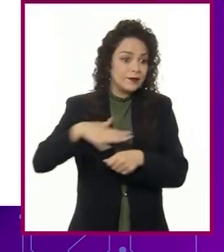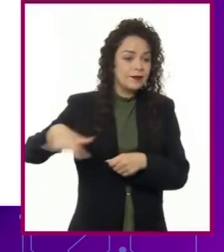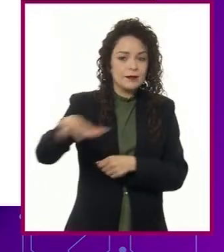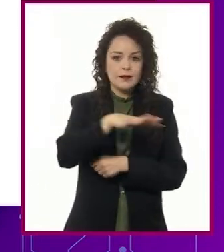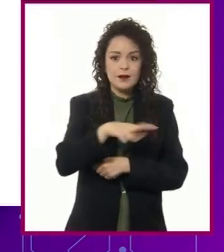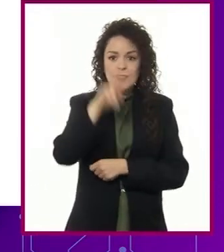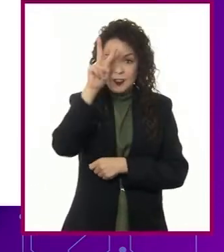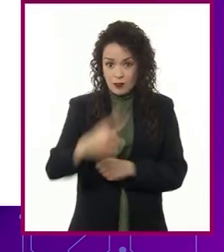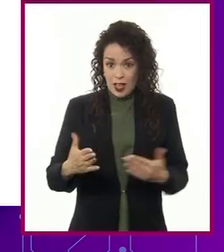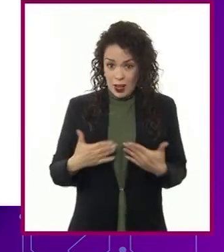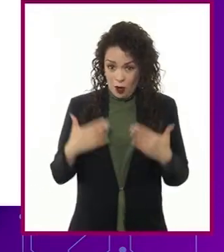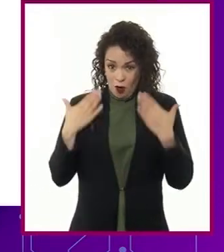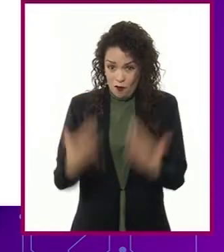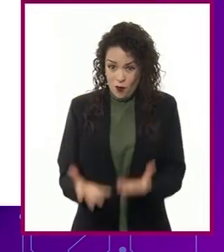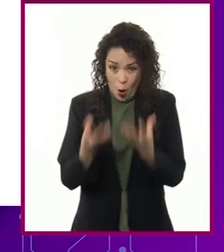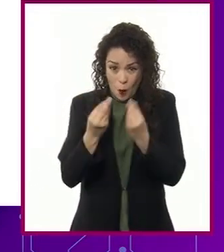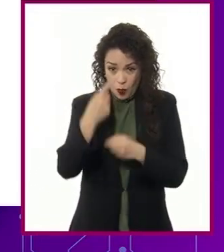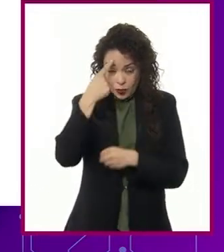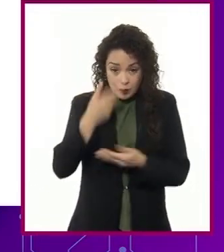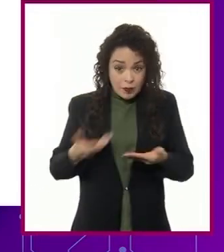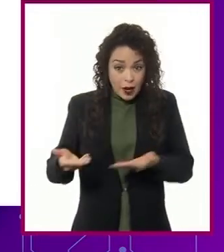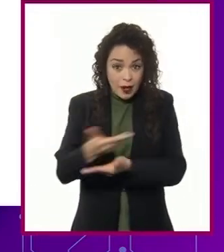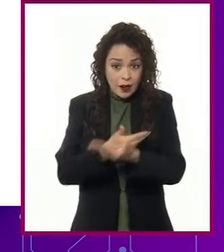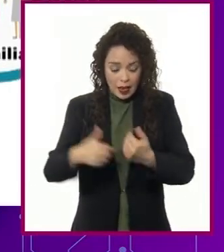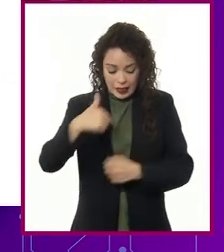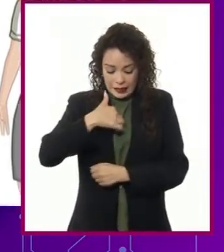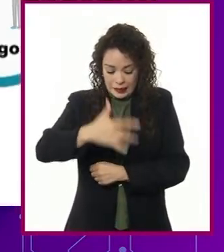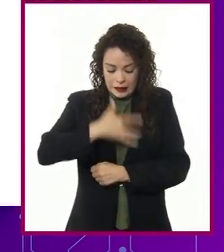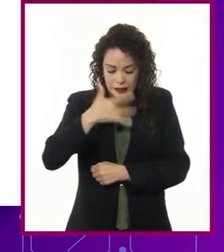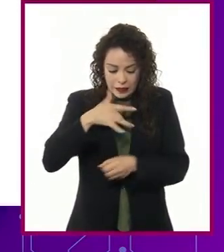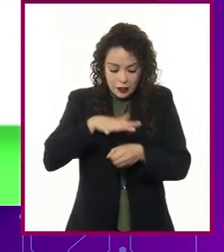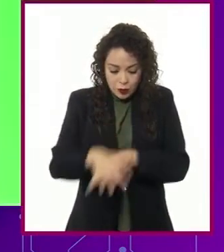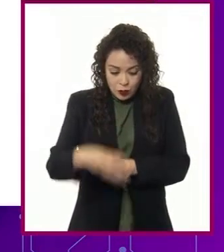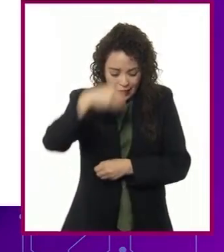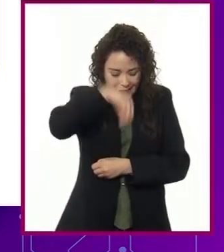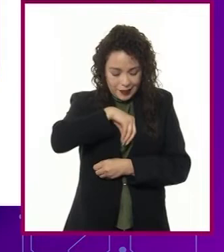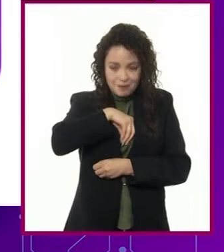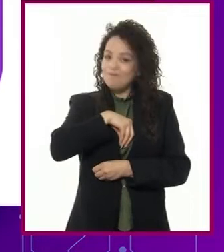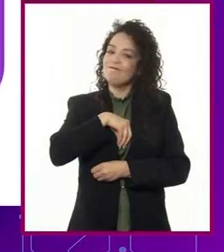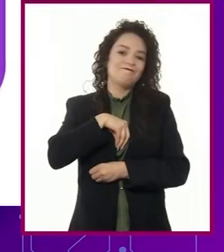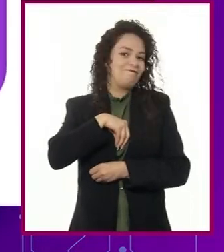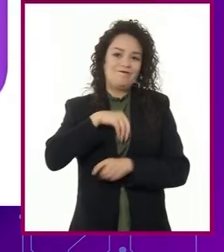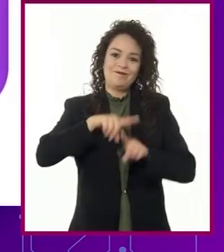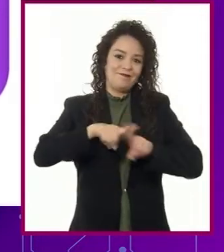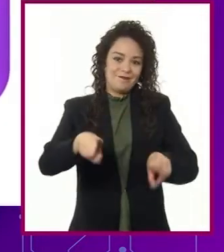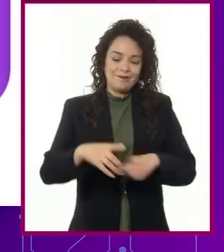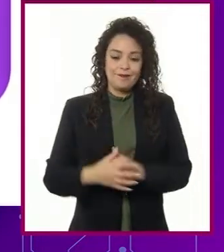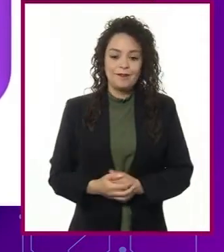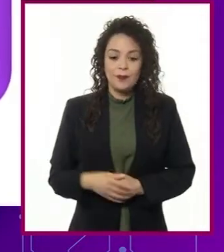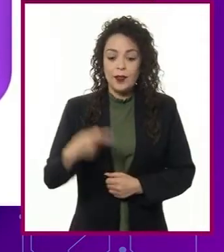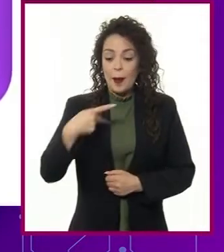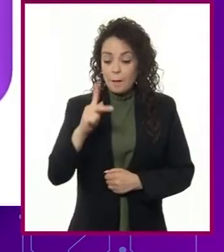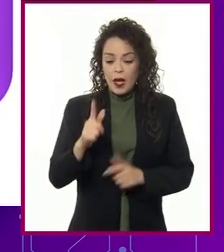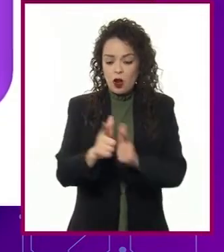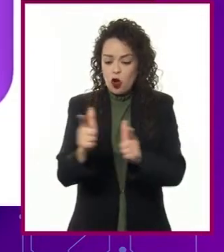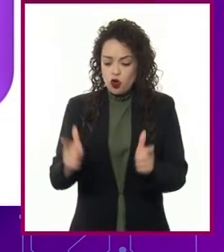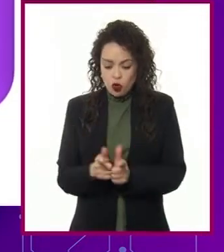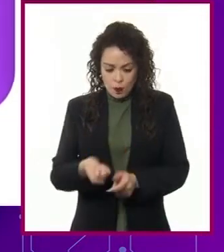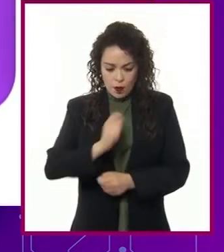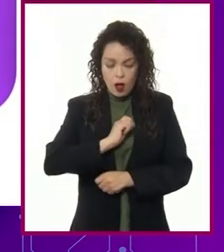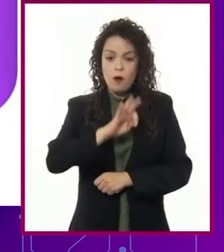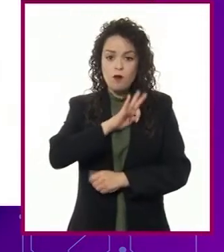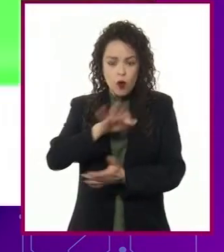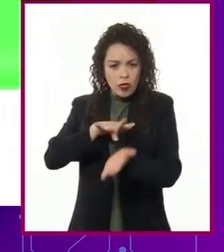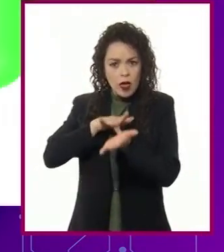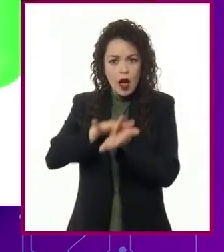existe la confianza suficiente para compartir nuestros sentimientos más íntimos. En general, un grupo de pertenencia puede ser un gran apoyo